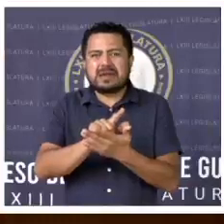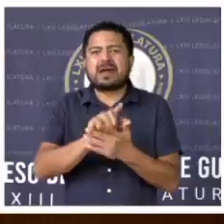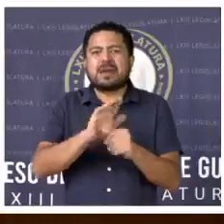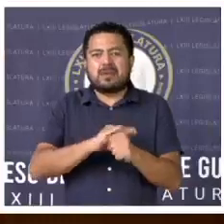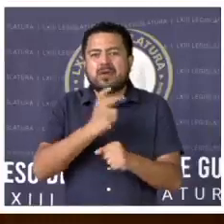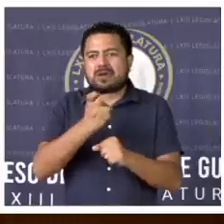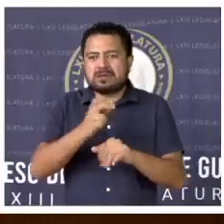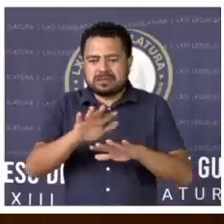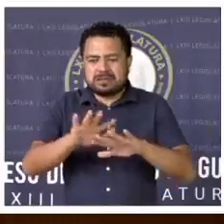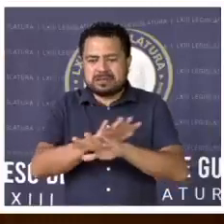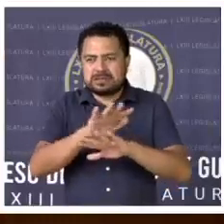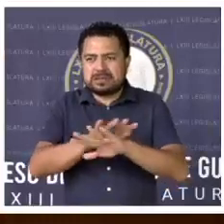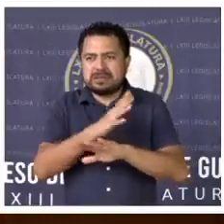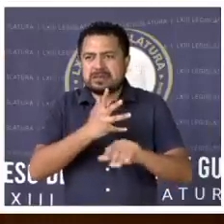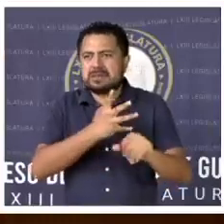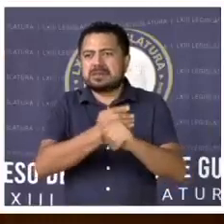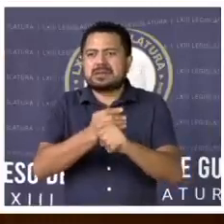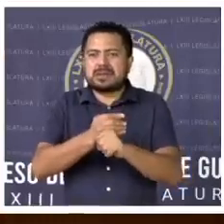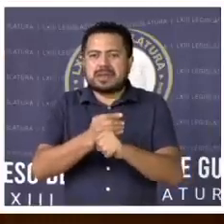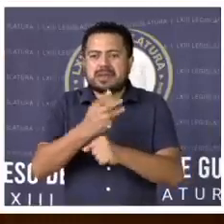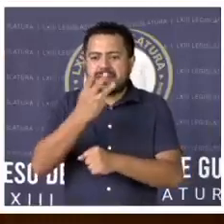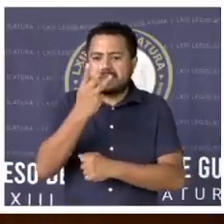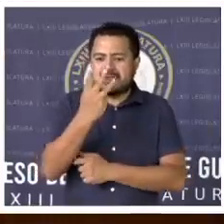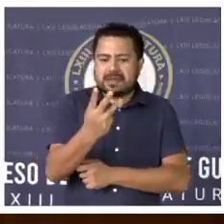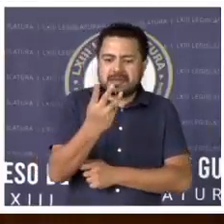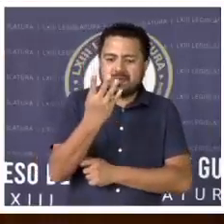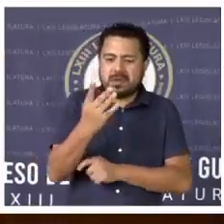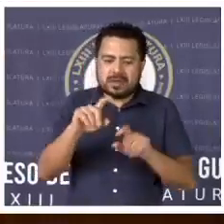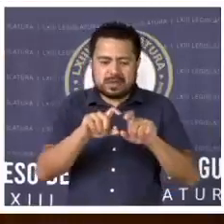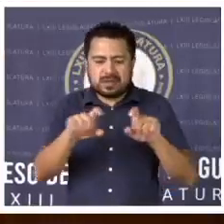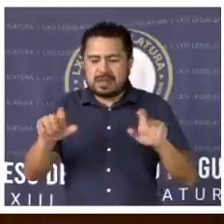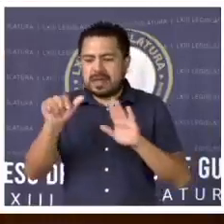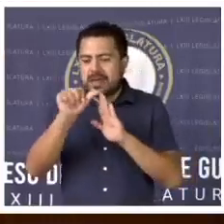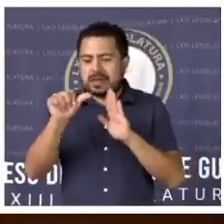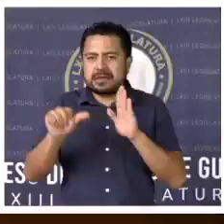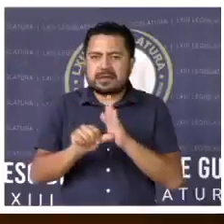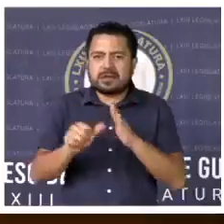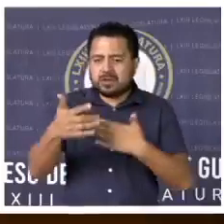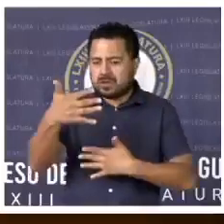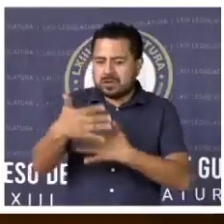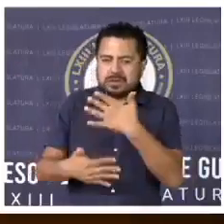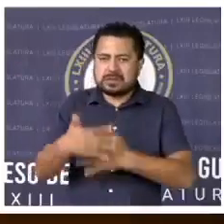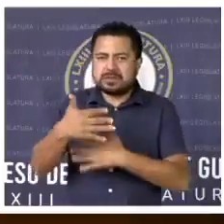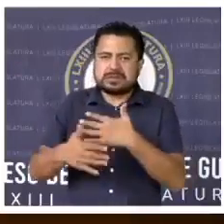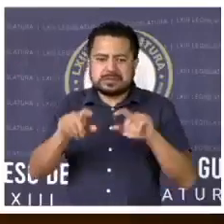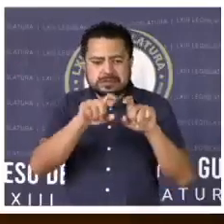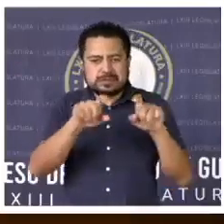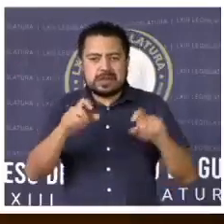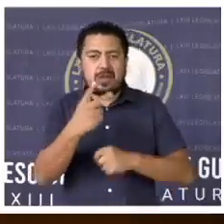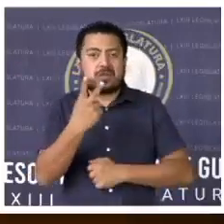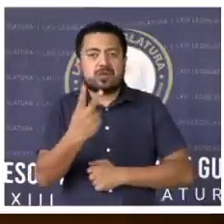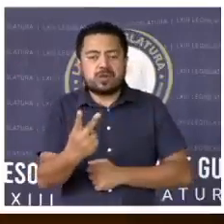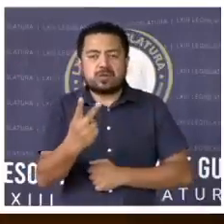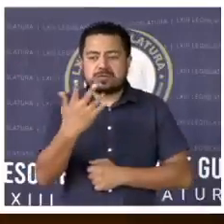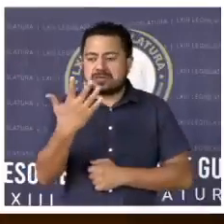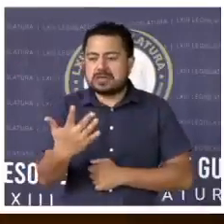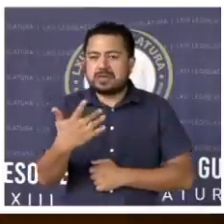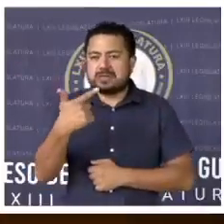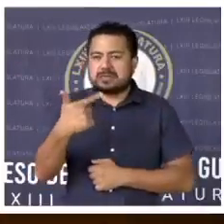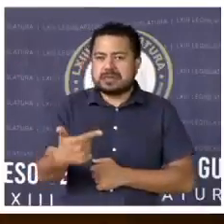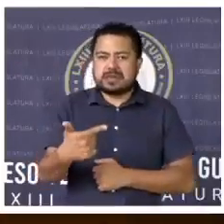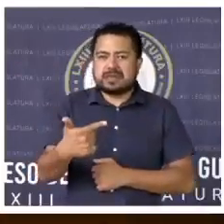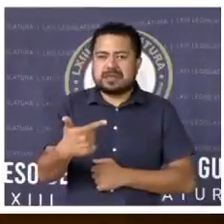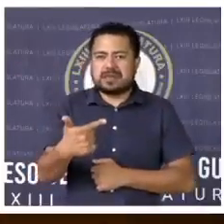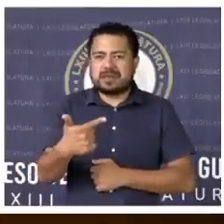se reforma las fracciones tres y cuatro del artículo quince las fracciones dos cinco